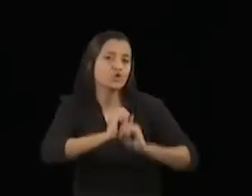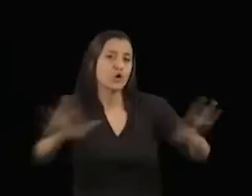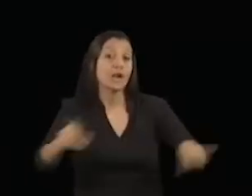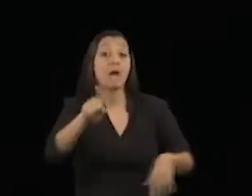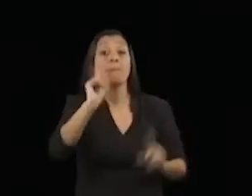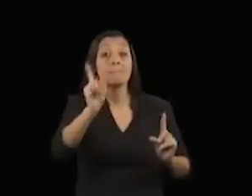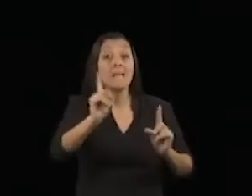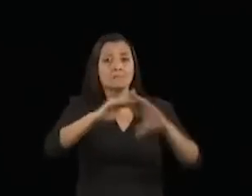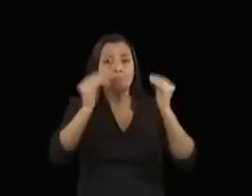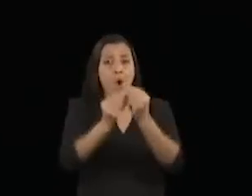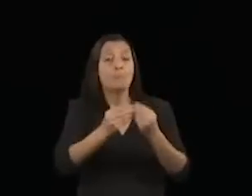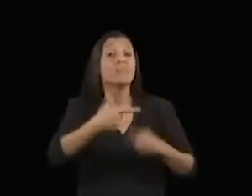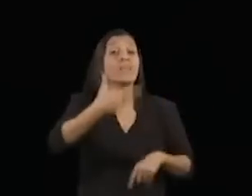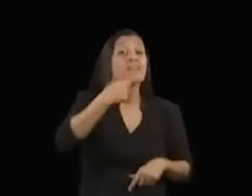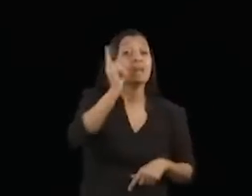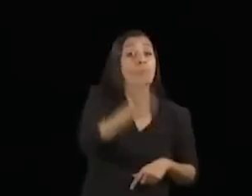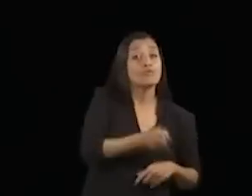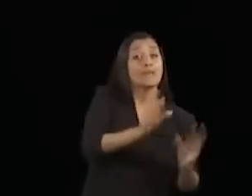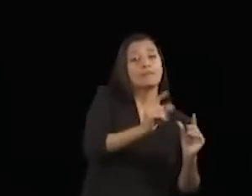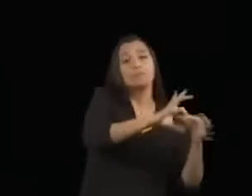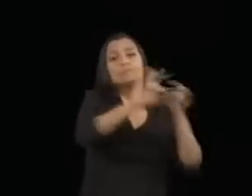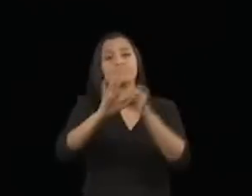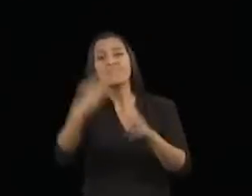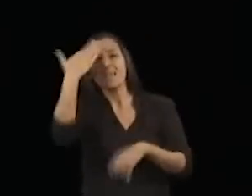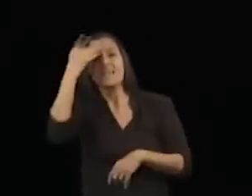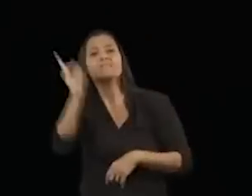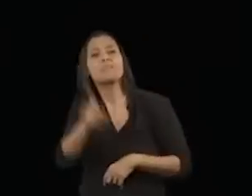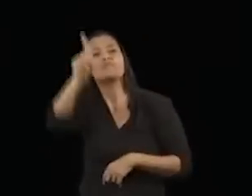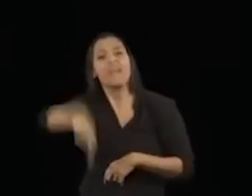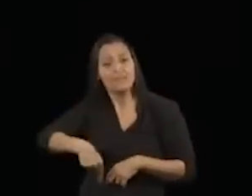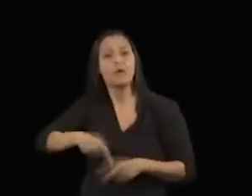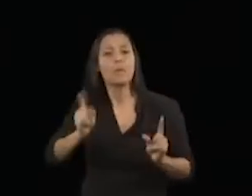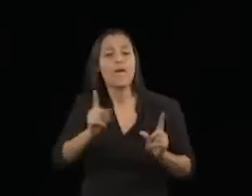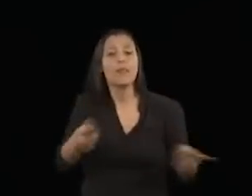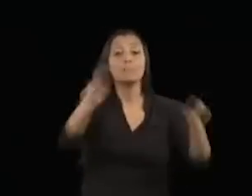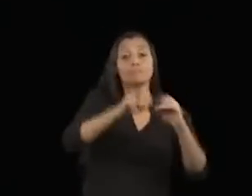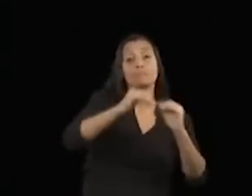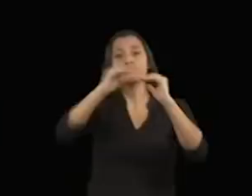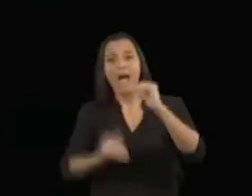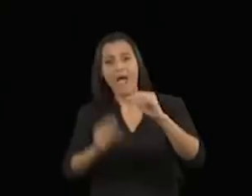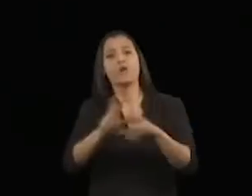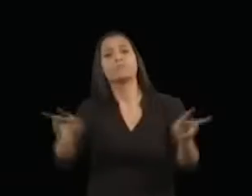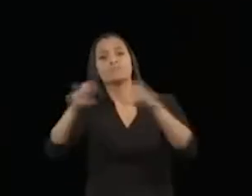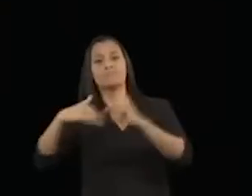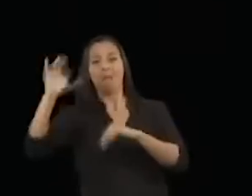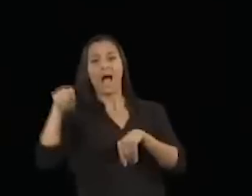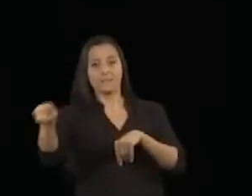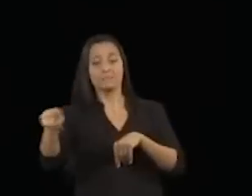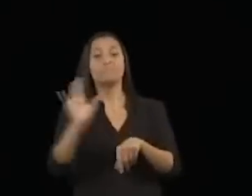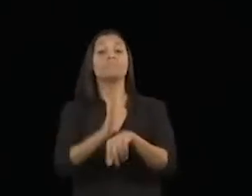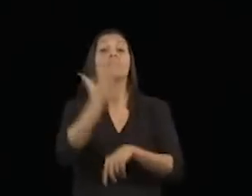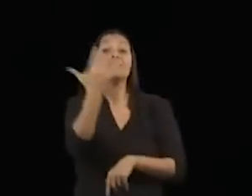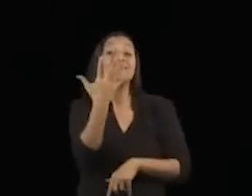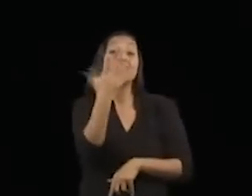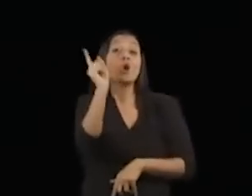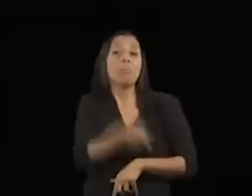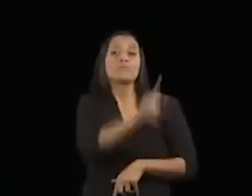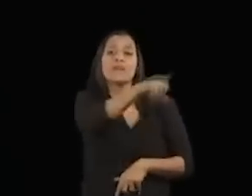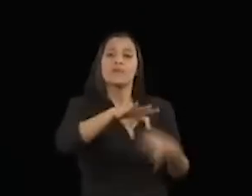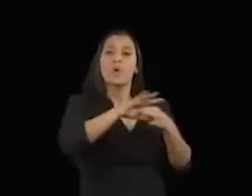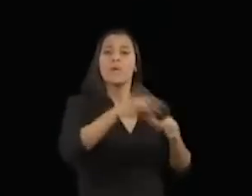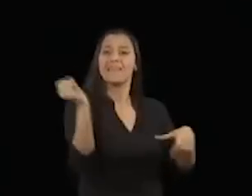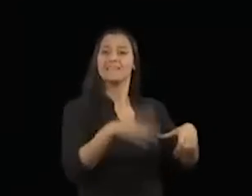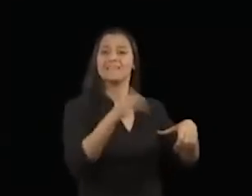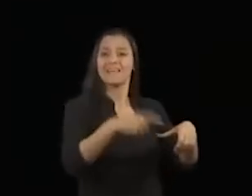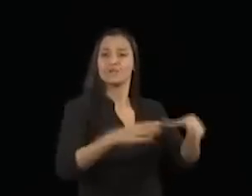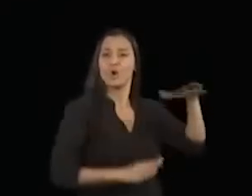digamos, 15 eran explicados por el déficit fiscal. Y el déficit fiscal, digamos, venían 5 del Tesoro y 10 del